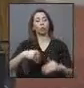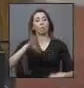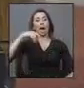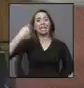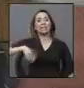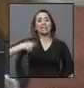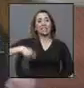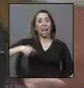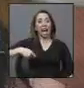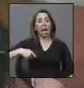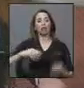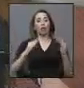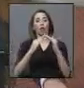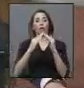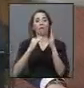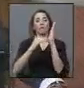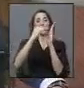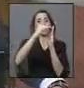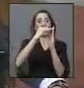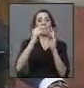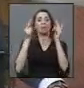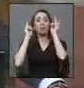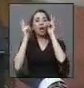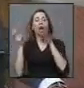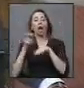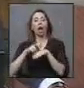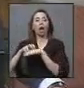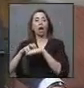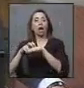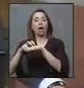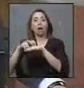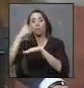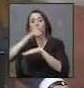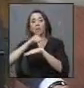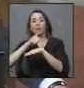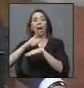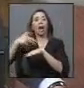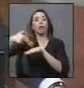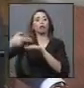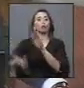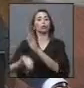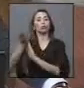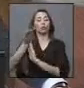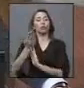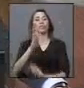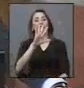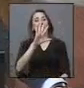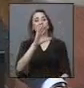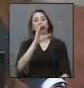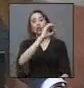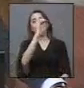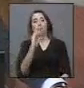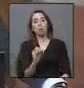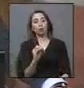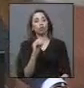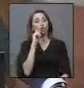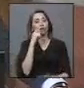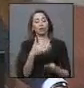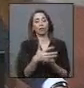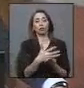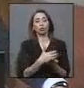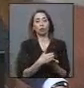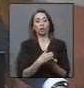encarecerán, entre otros, la vivienda y el transporte privado. O sea, incluso un 5% es mantener el salario en